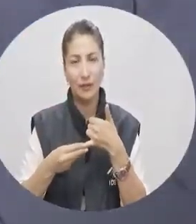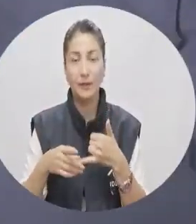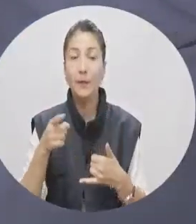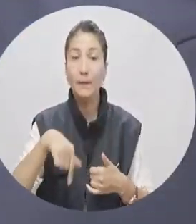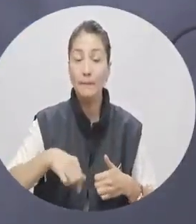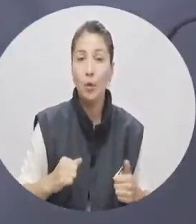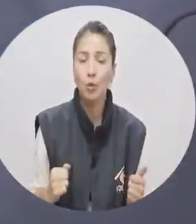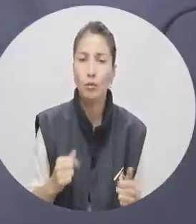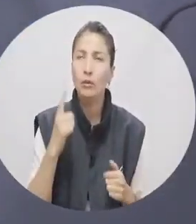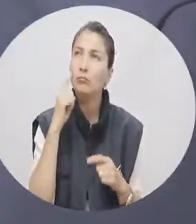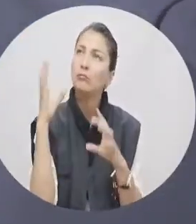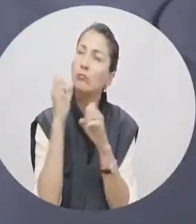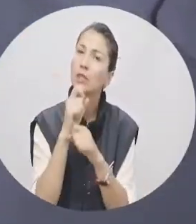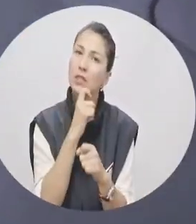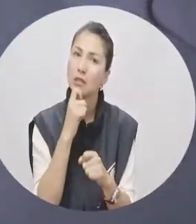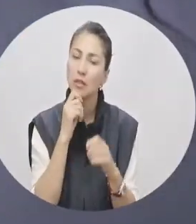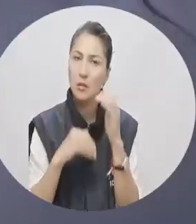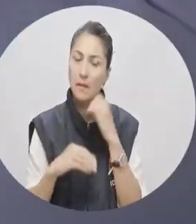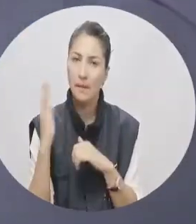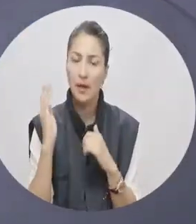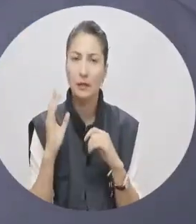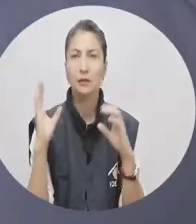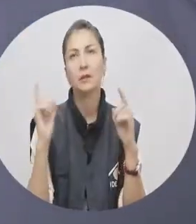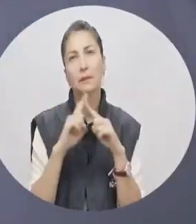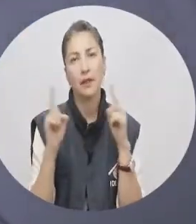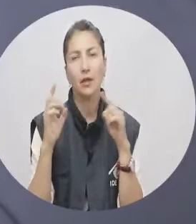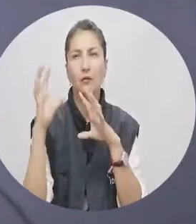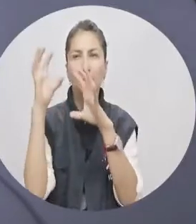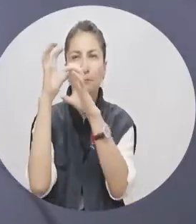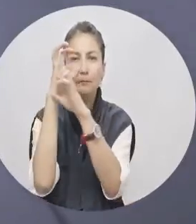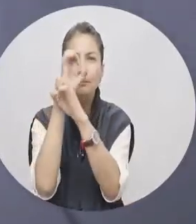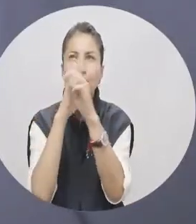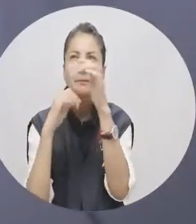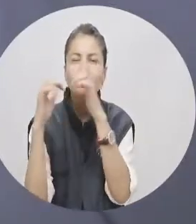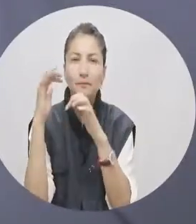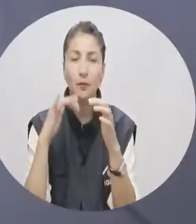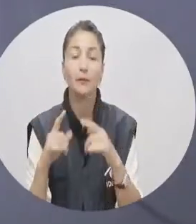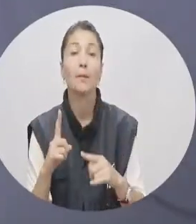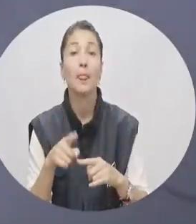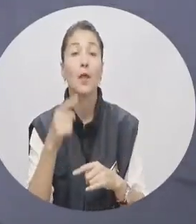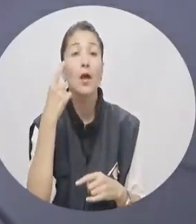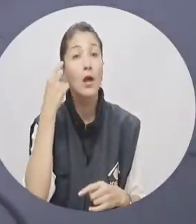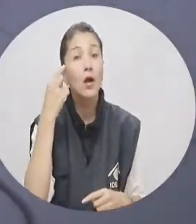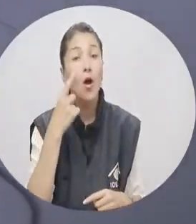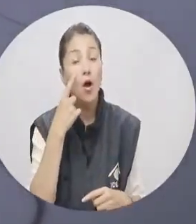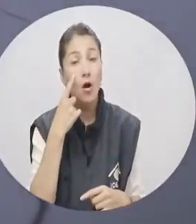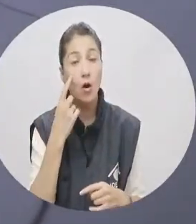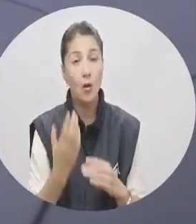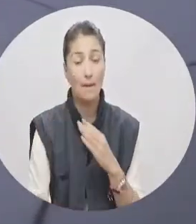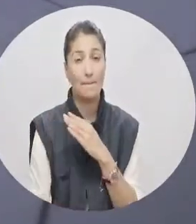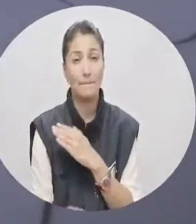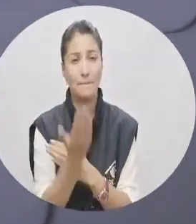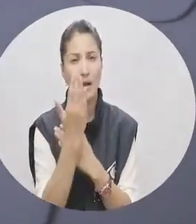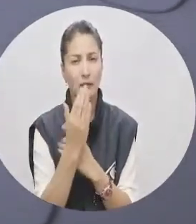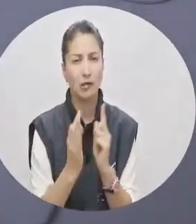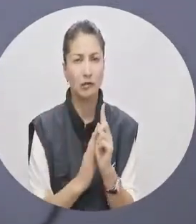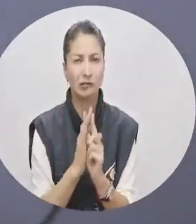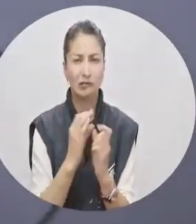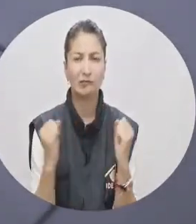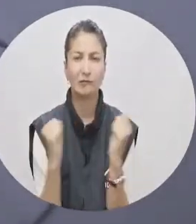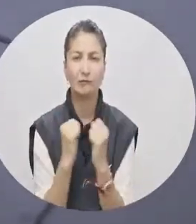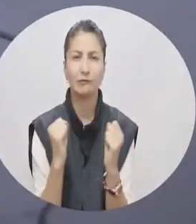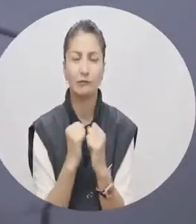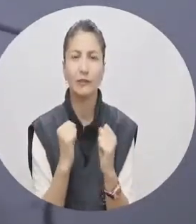pronóstico es de tiempo seco concibe lo medianamente encapotado atención el frío de la madrugada será intenso con